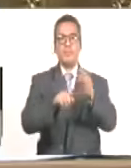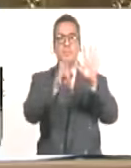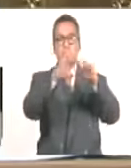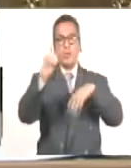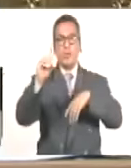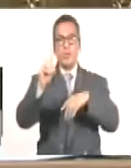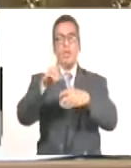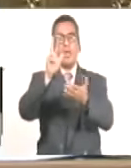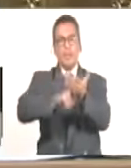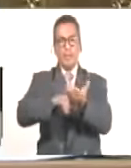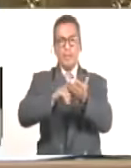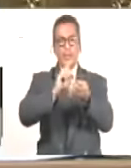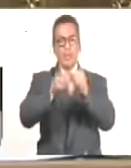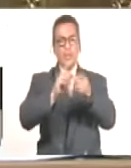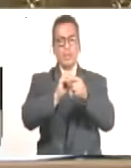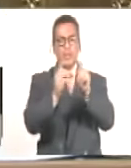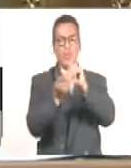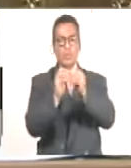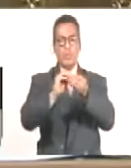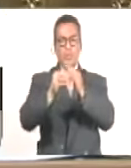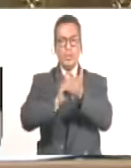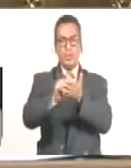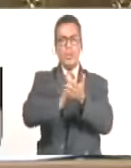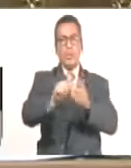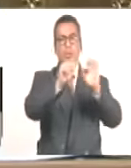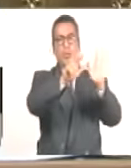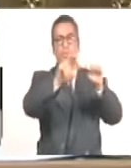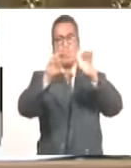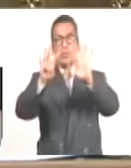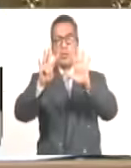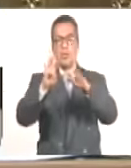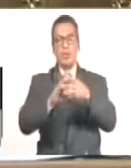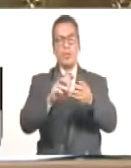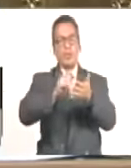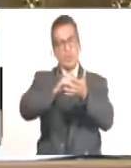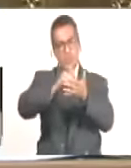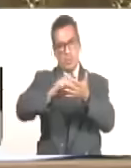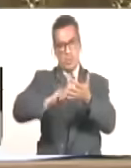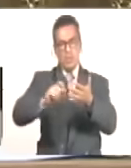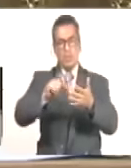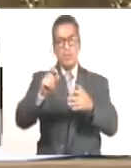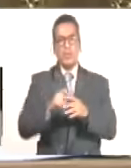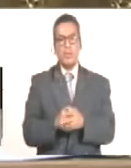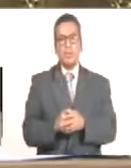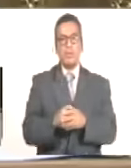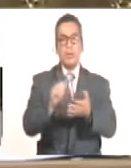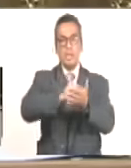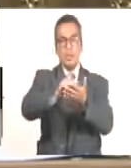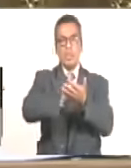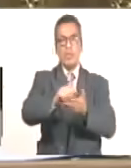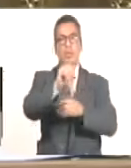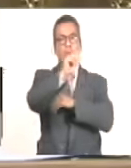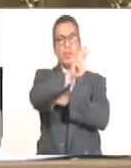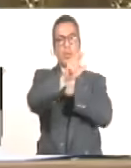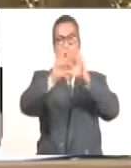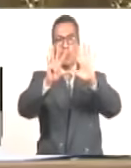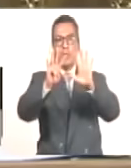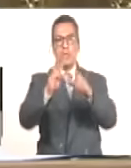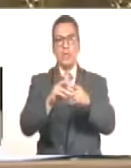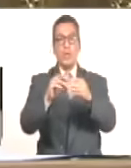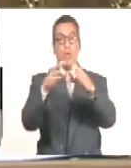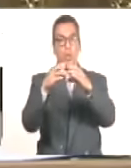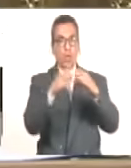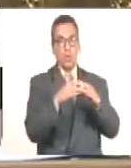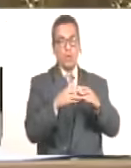Se propone aprobar con modificación el contenido del artículo 39, el cual queda redactado en los siguientes términos. Artículo 39. Los